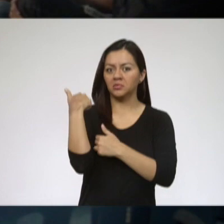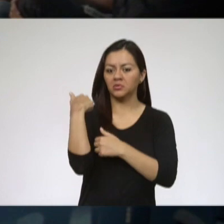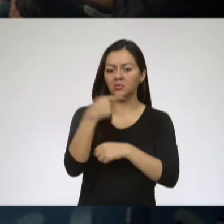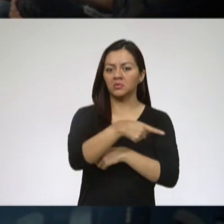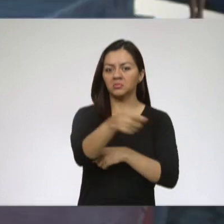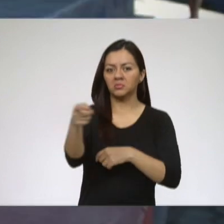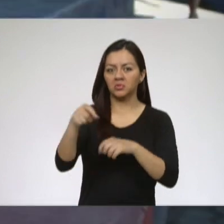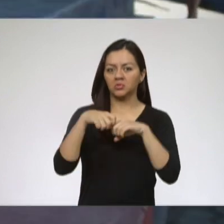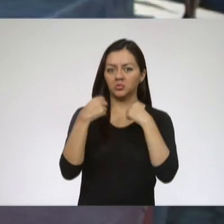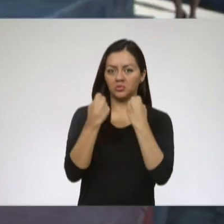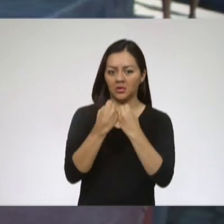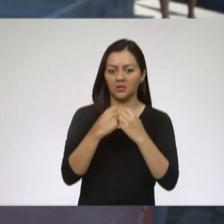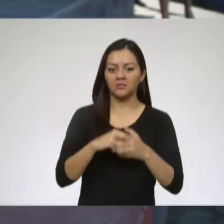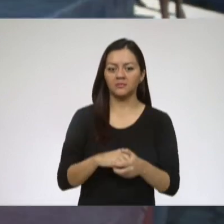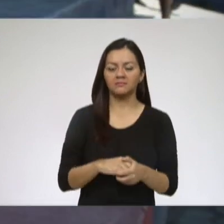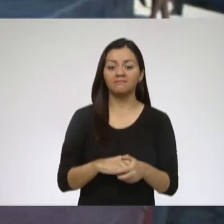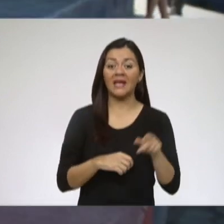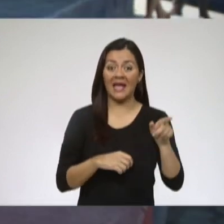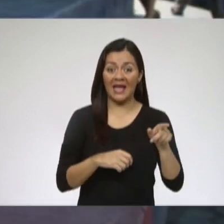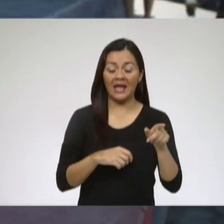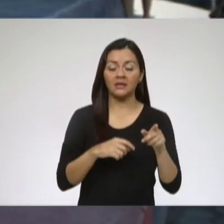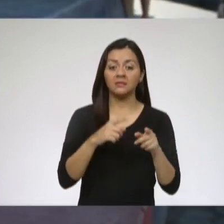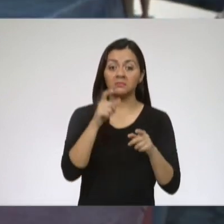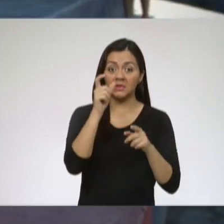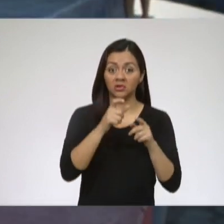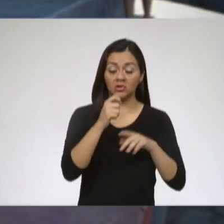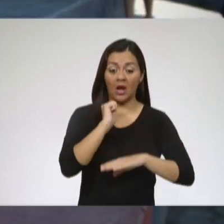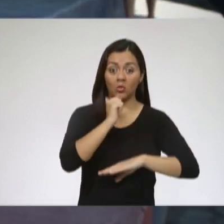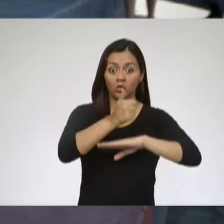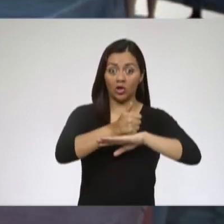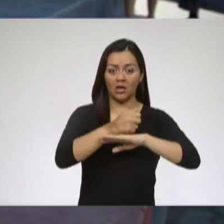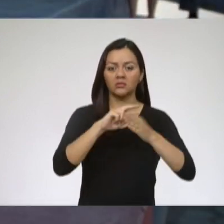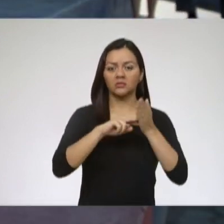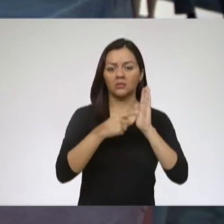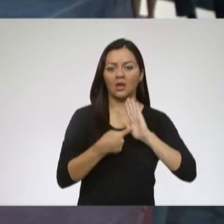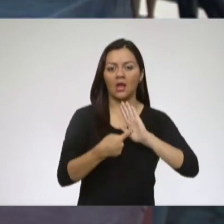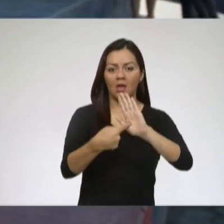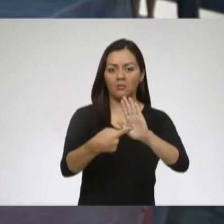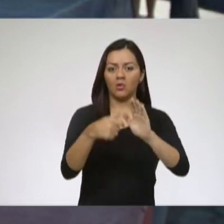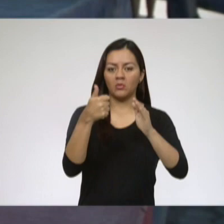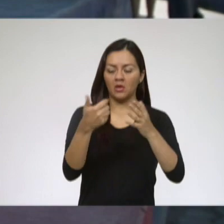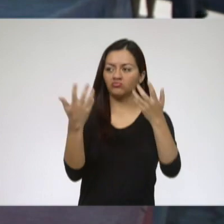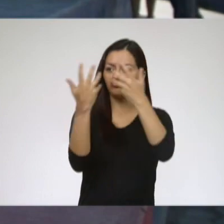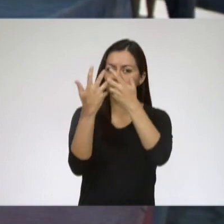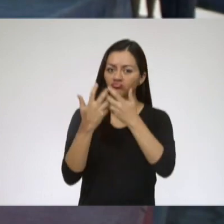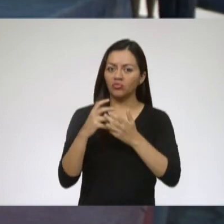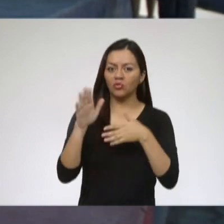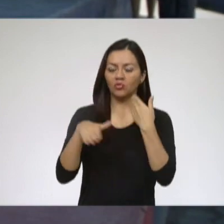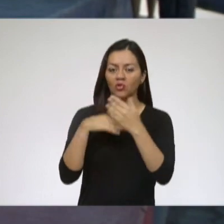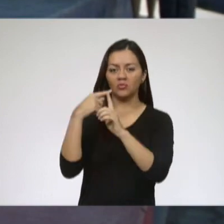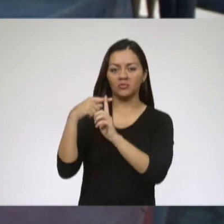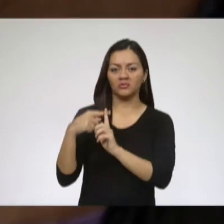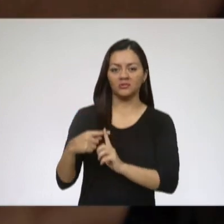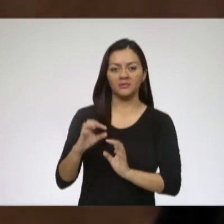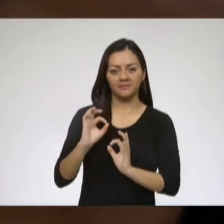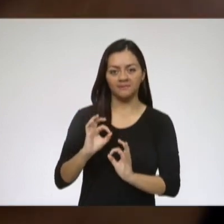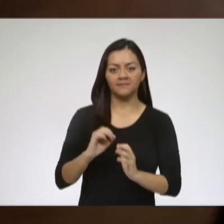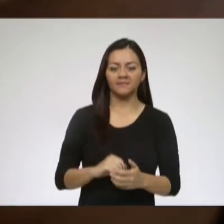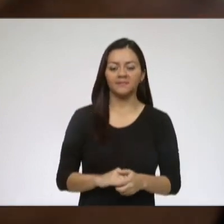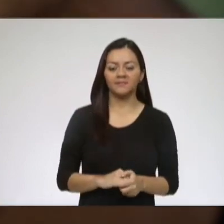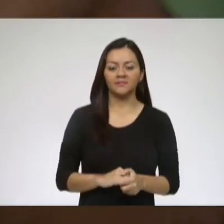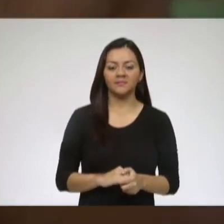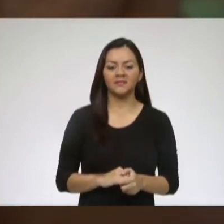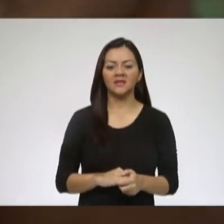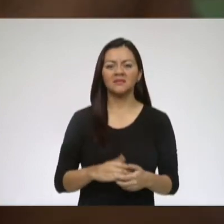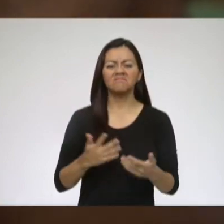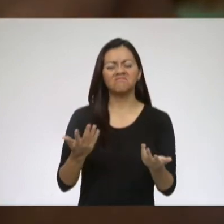de personas que están. Tiene que ser alguien que dé ejemplo a los demás y tiene que siempre estar en armonía con todos los que dirige. Como no